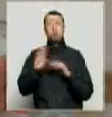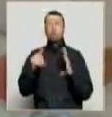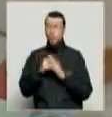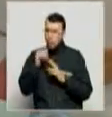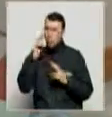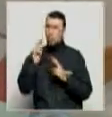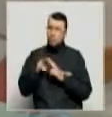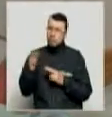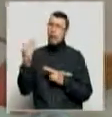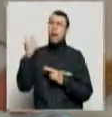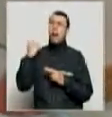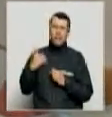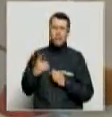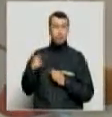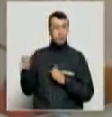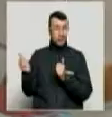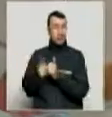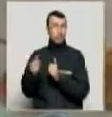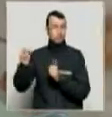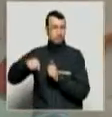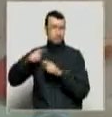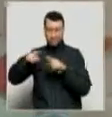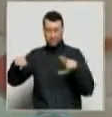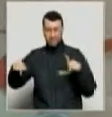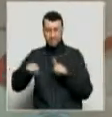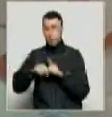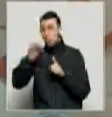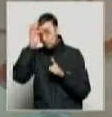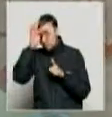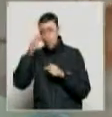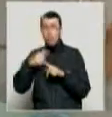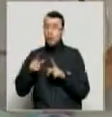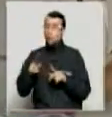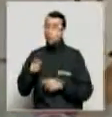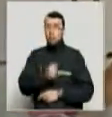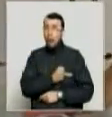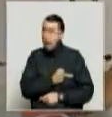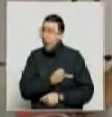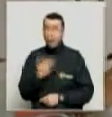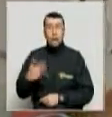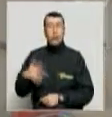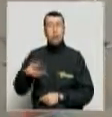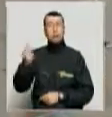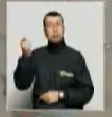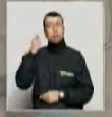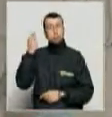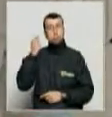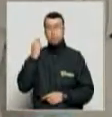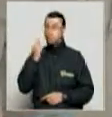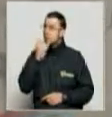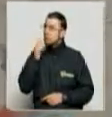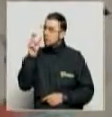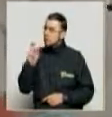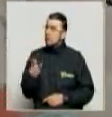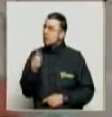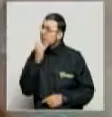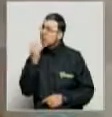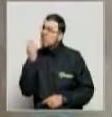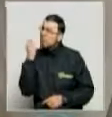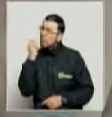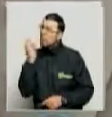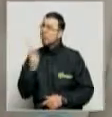trasegar porque está con nosotros en nuestro parque médico, pero pasamos un susto recientemente muy grande. Fabián, cuéntenos qué fue lo que le pasó.